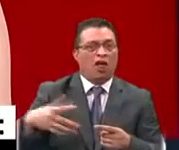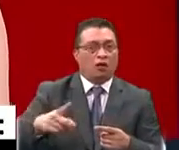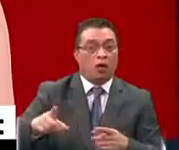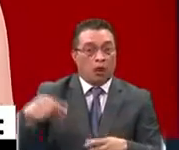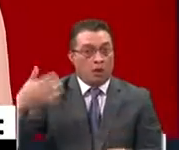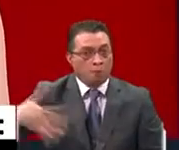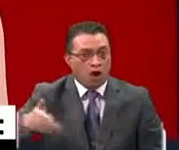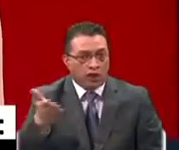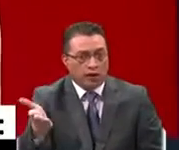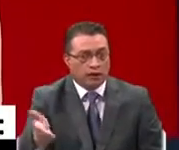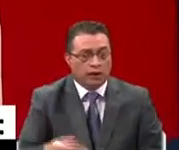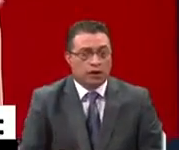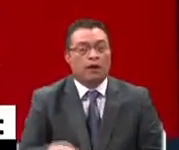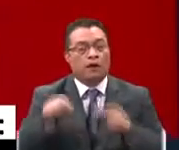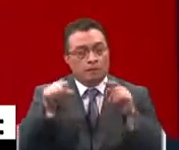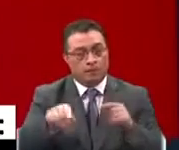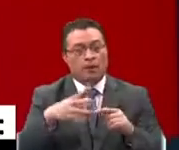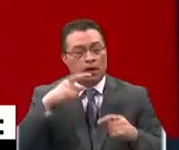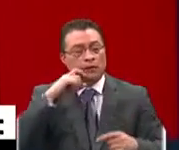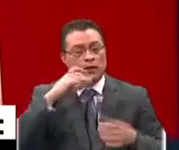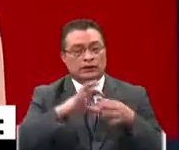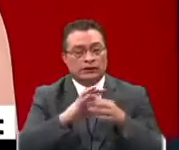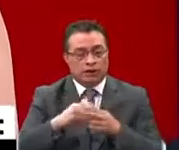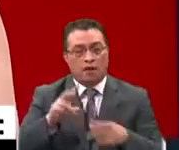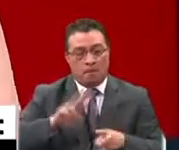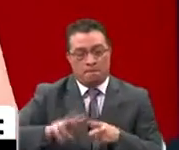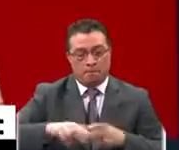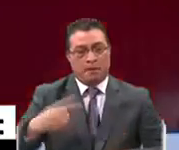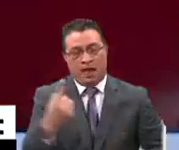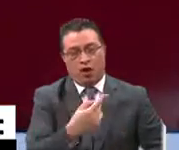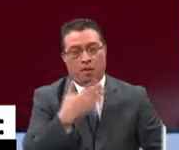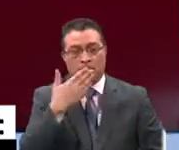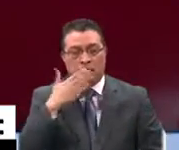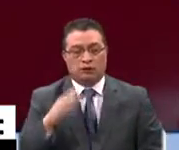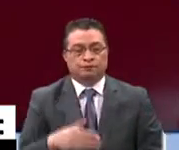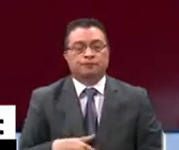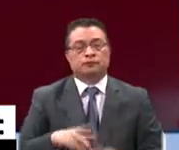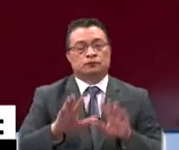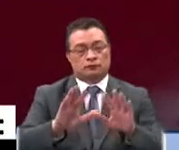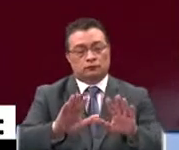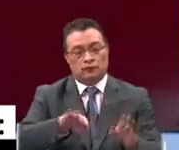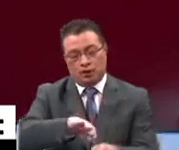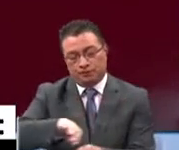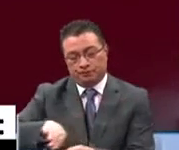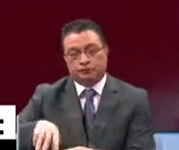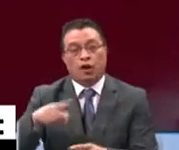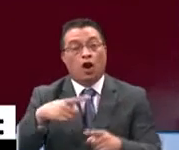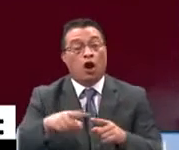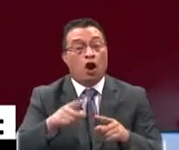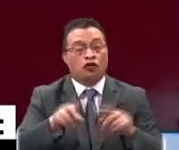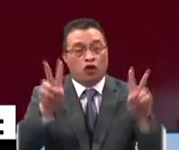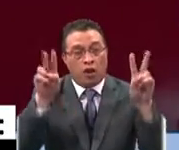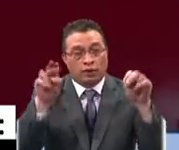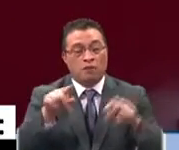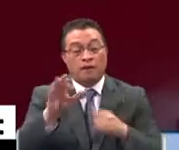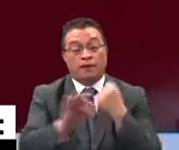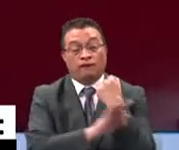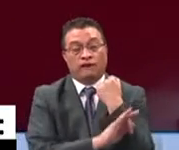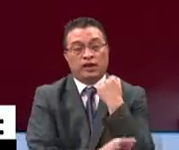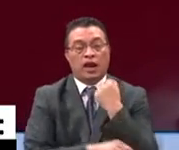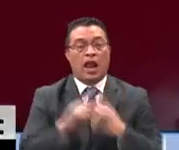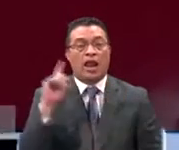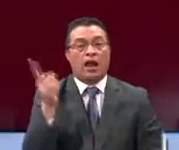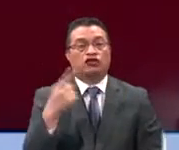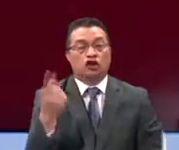relevante. Y que nos va a significar tener que prepararnos mejor. Ministra, en otro tema, el fiscal nacional Jorge Abbott